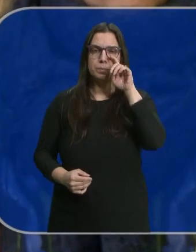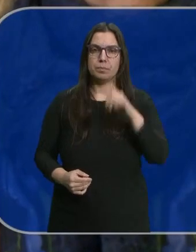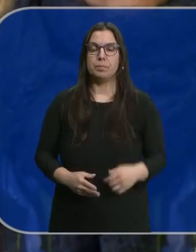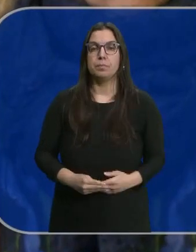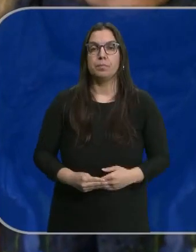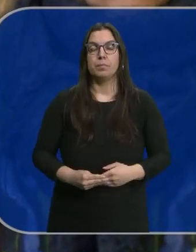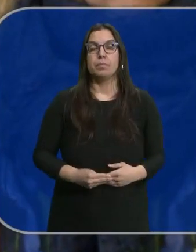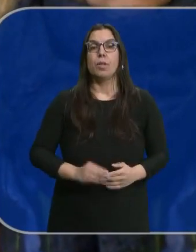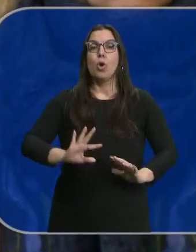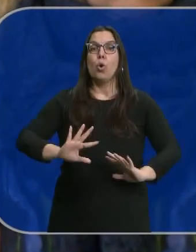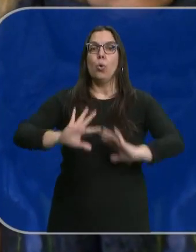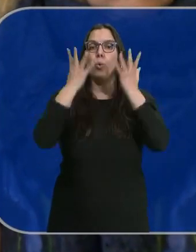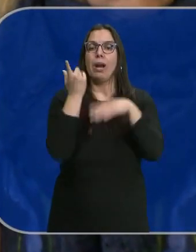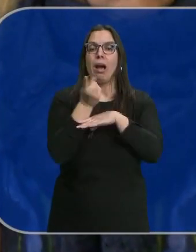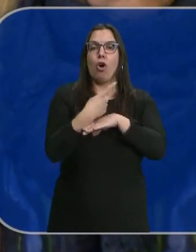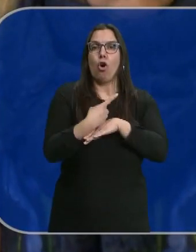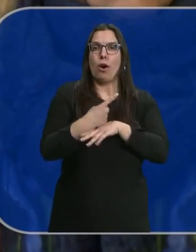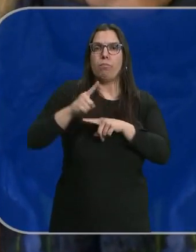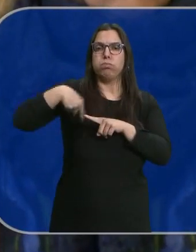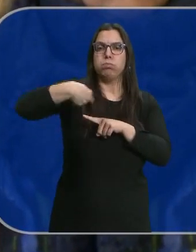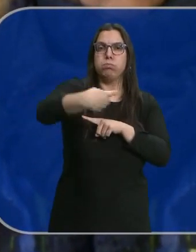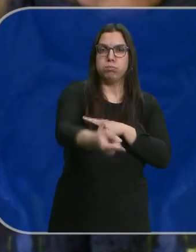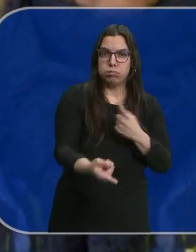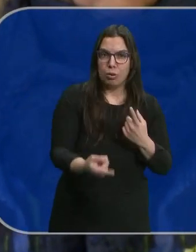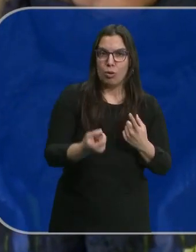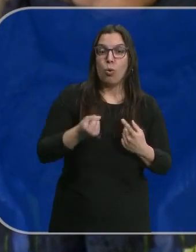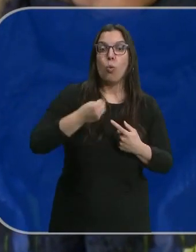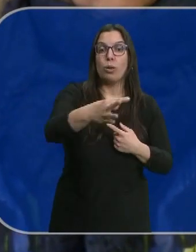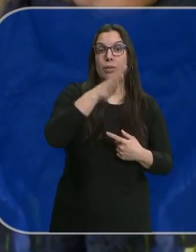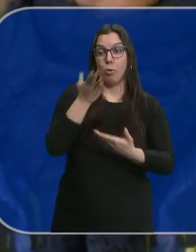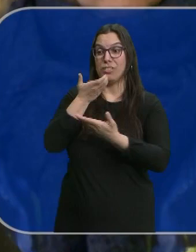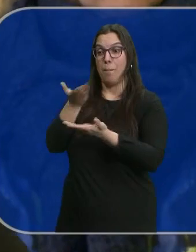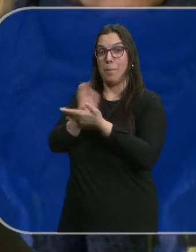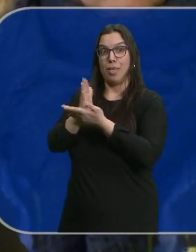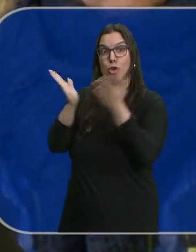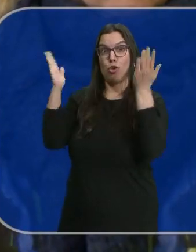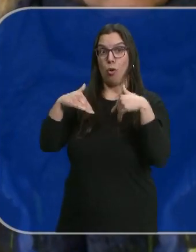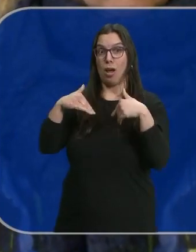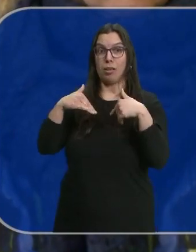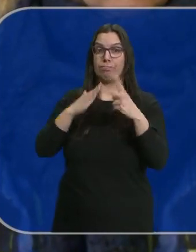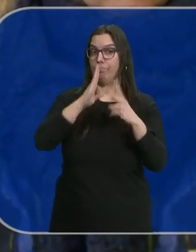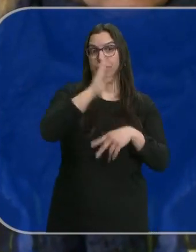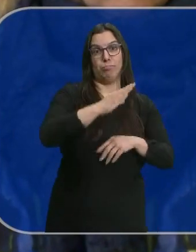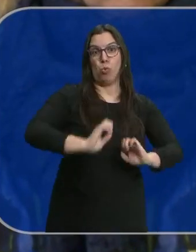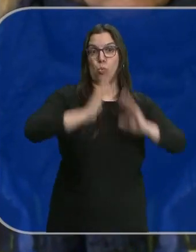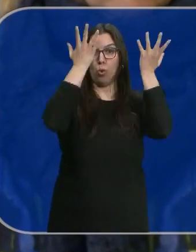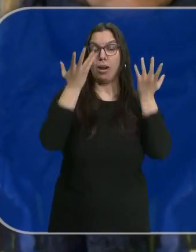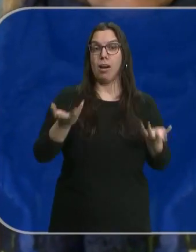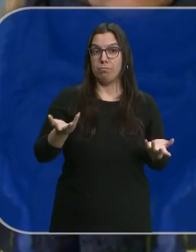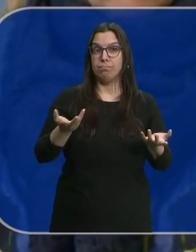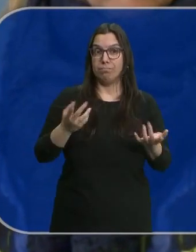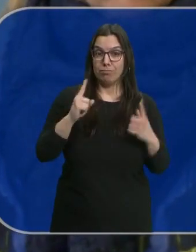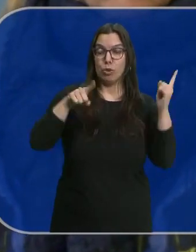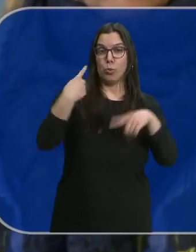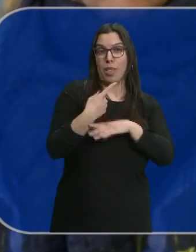¿Cuántas horas de huelga va a repercutir, va a ocasionar esta eliminación del servicio de mediación y arbitraje? Pues